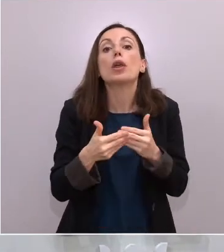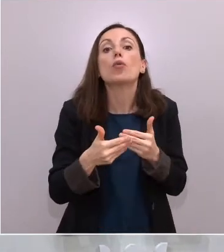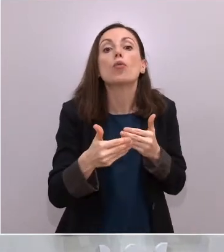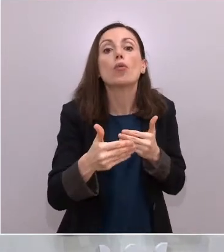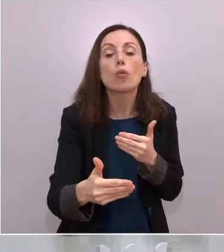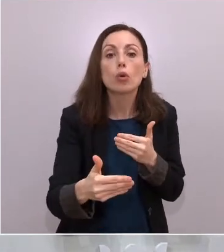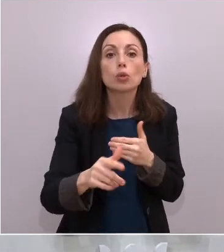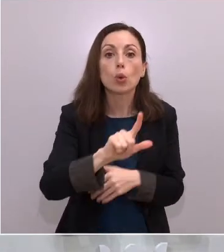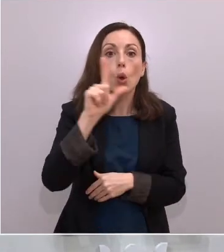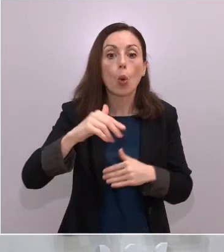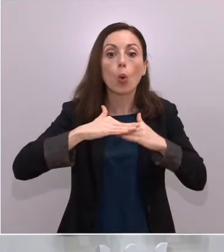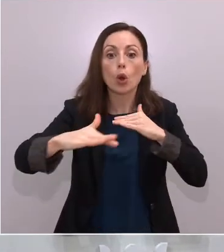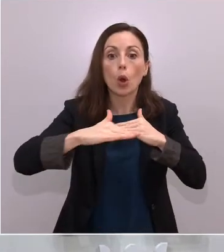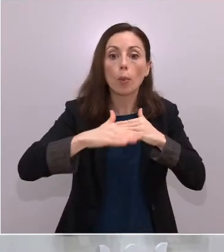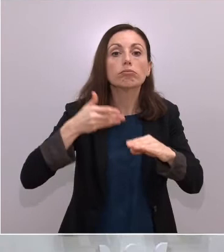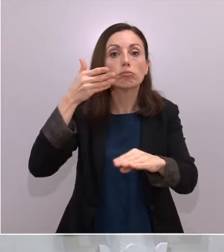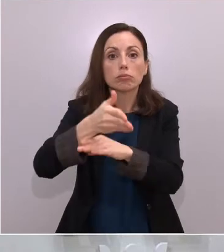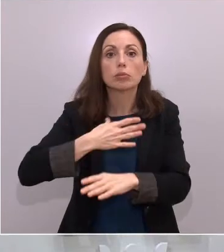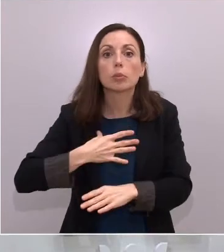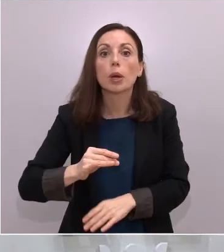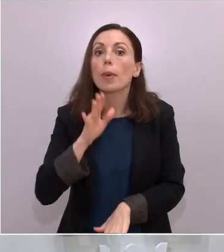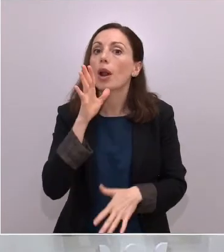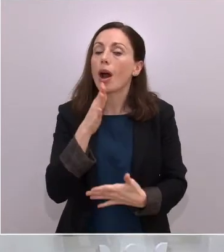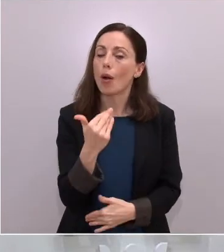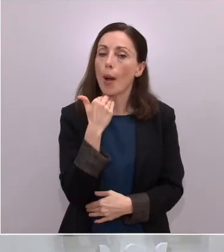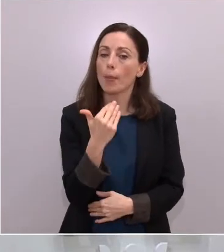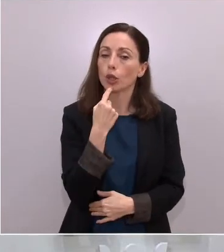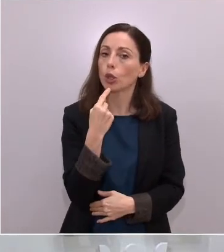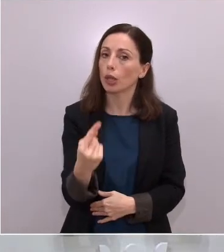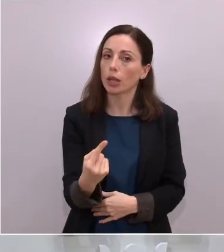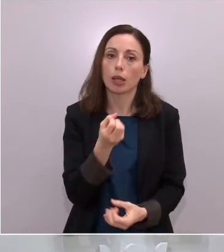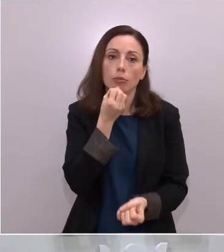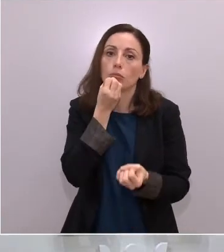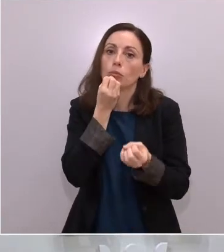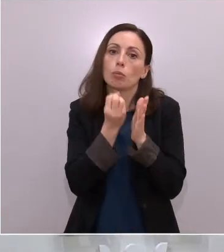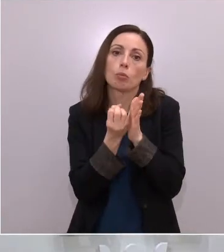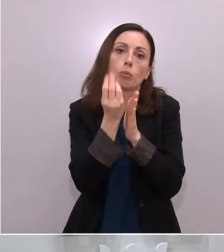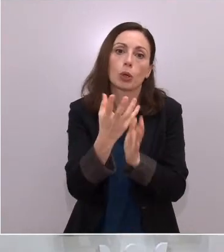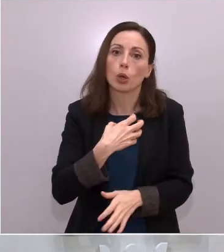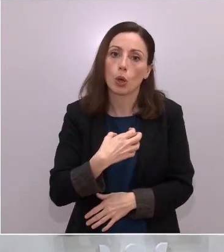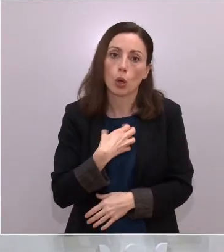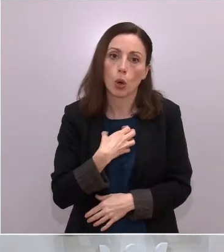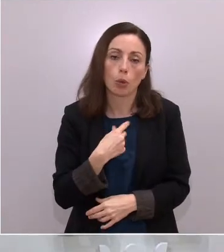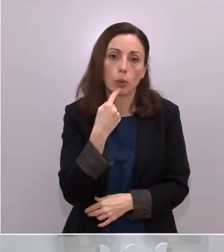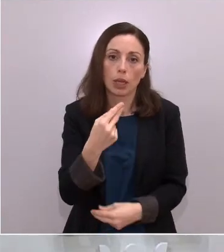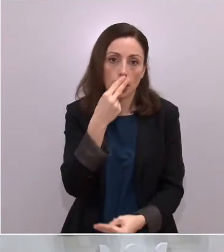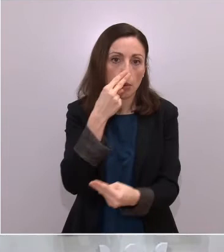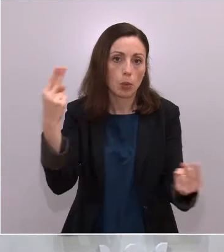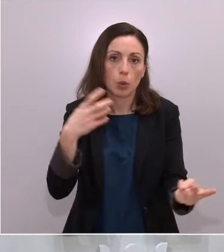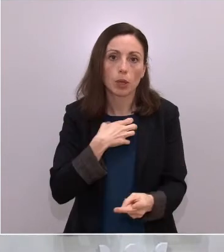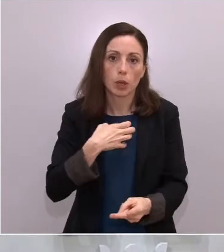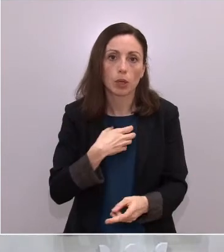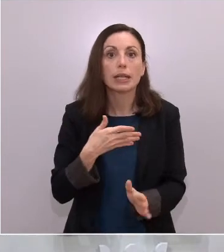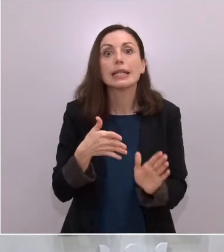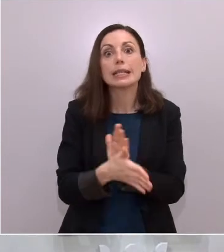playas en julio, pero no estamos en disposición de poder decirlo, de poder anunciarlo, de poder plantearlo públicamente y de poder